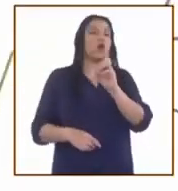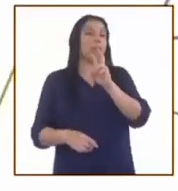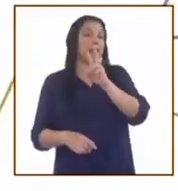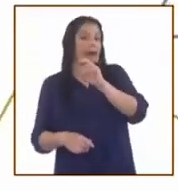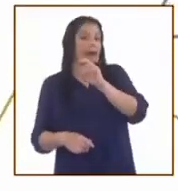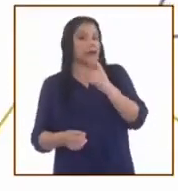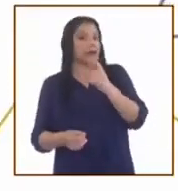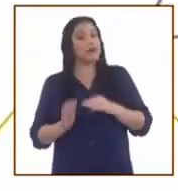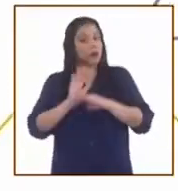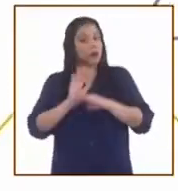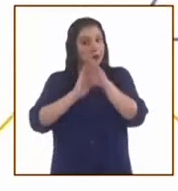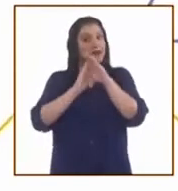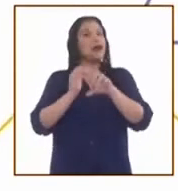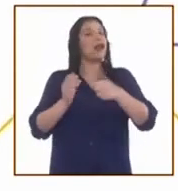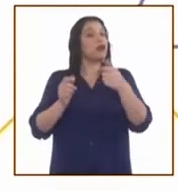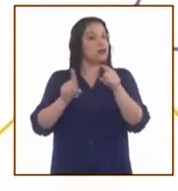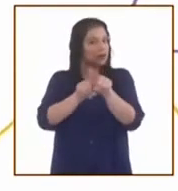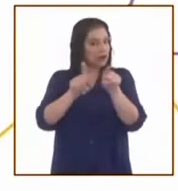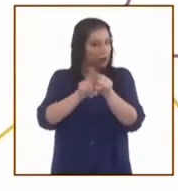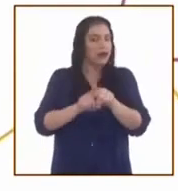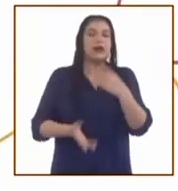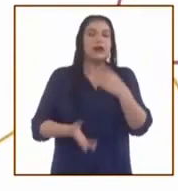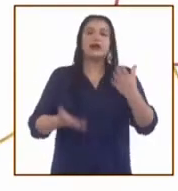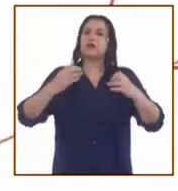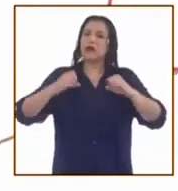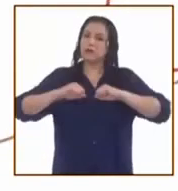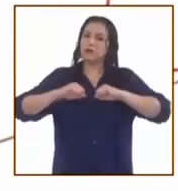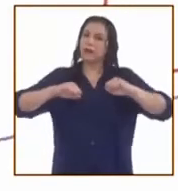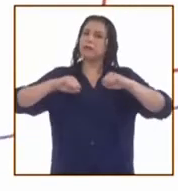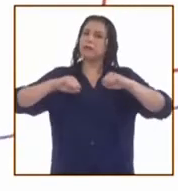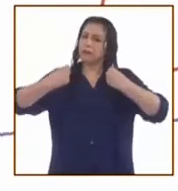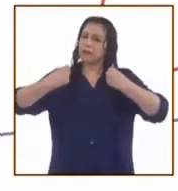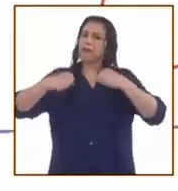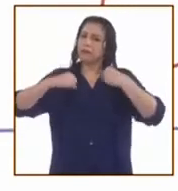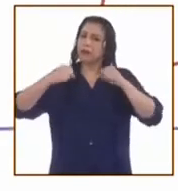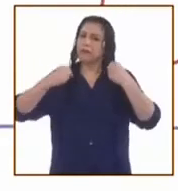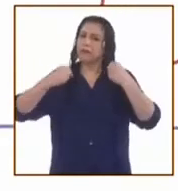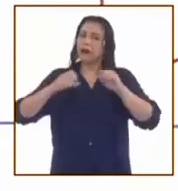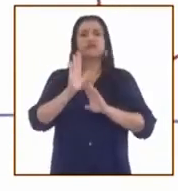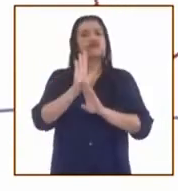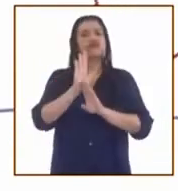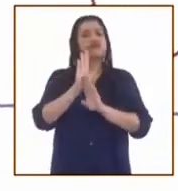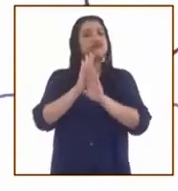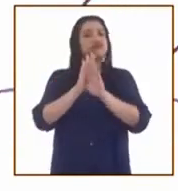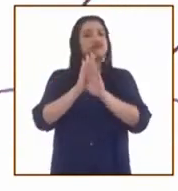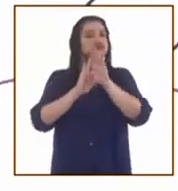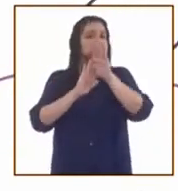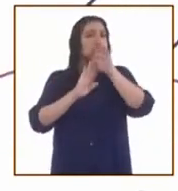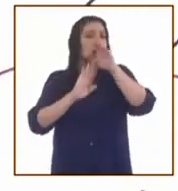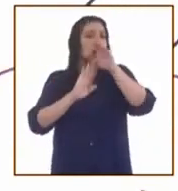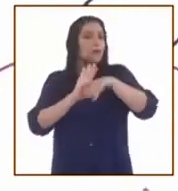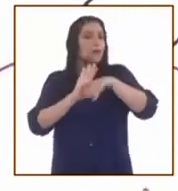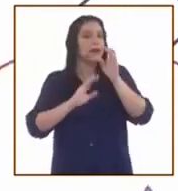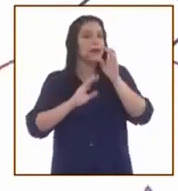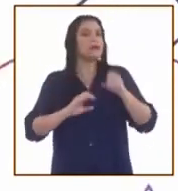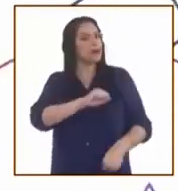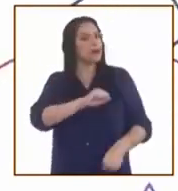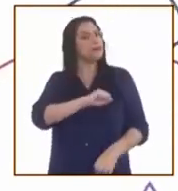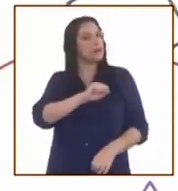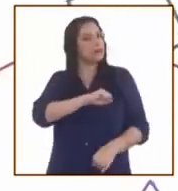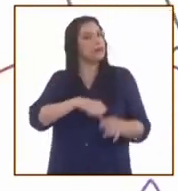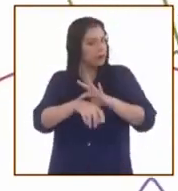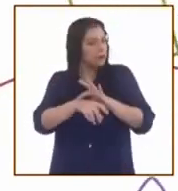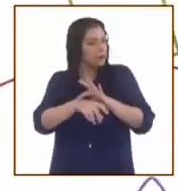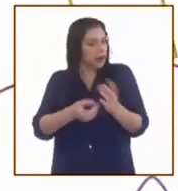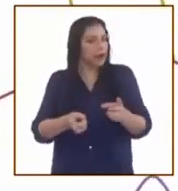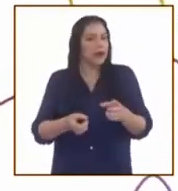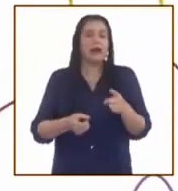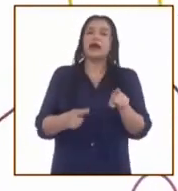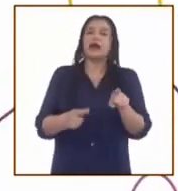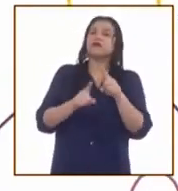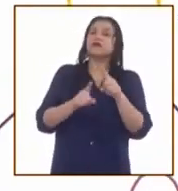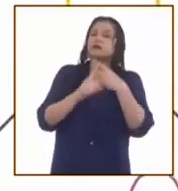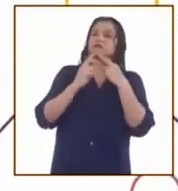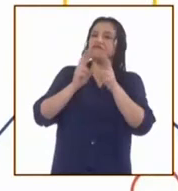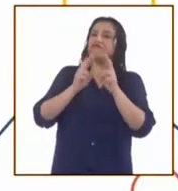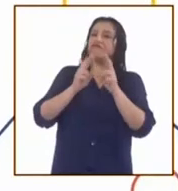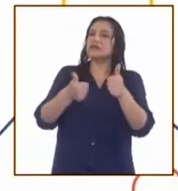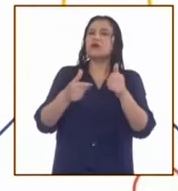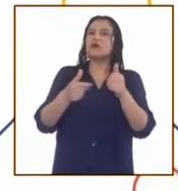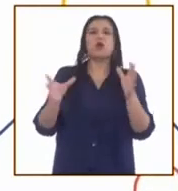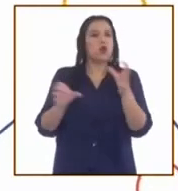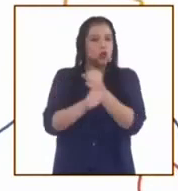también. ¿También puede ser que los ejercicios físicos aumentan la frecuencia cardíaca? También es correcto. Entonces esas serían